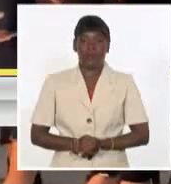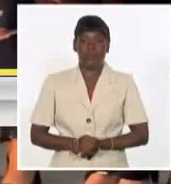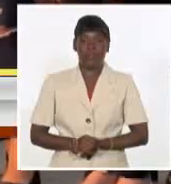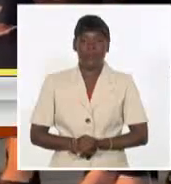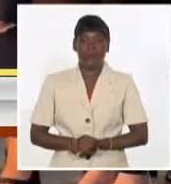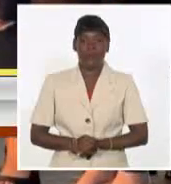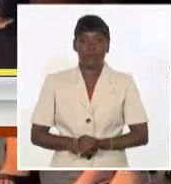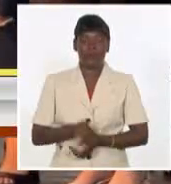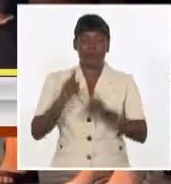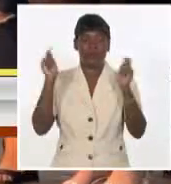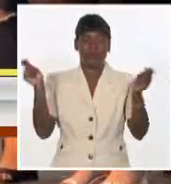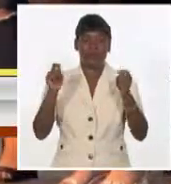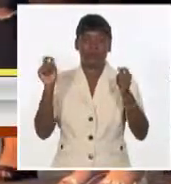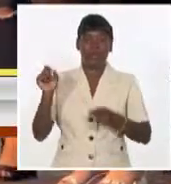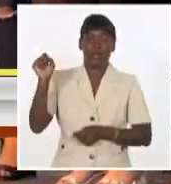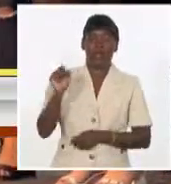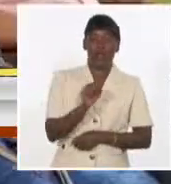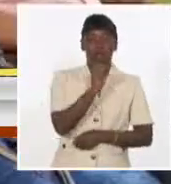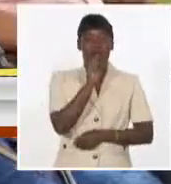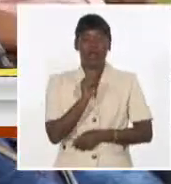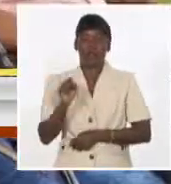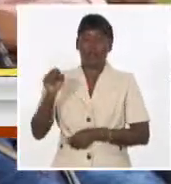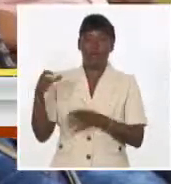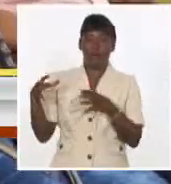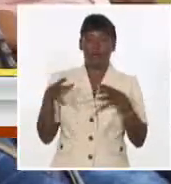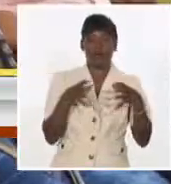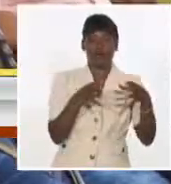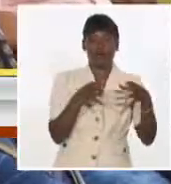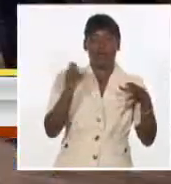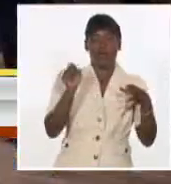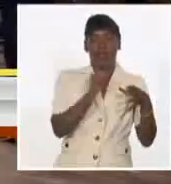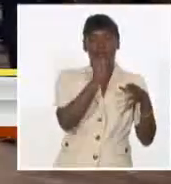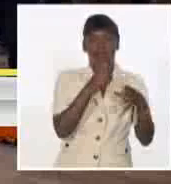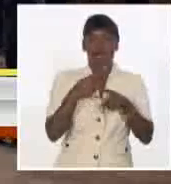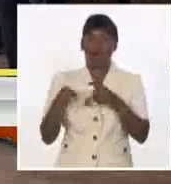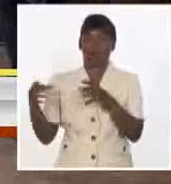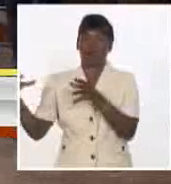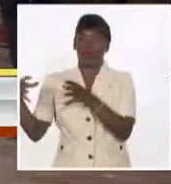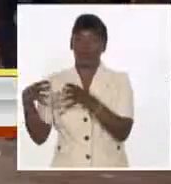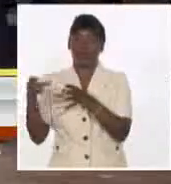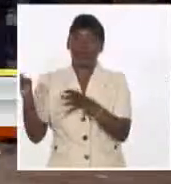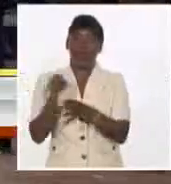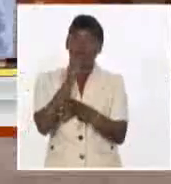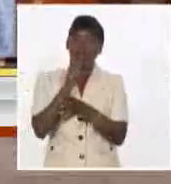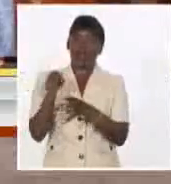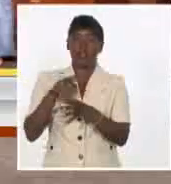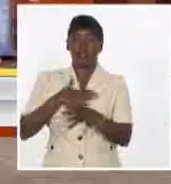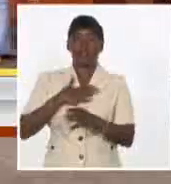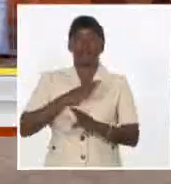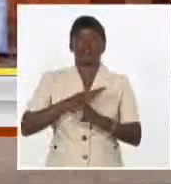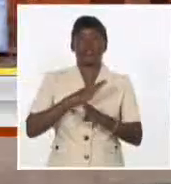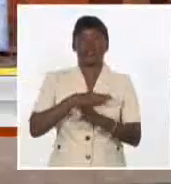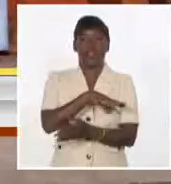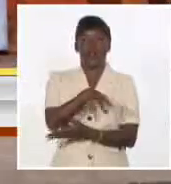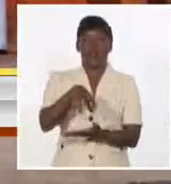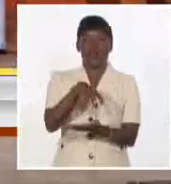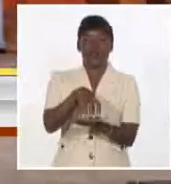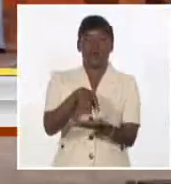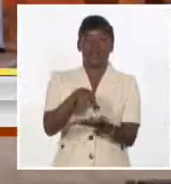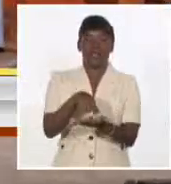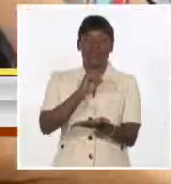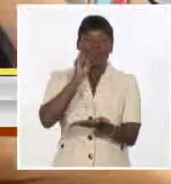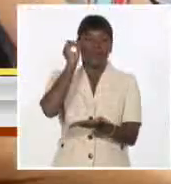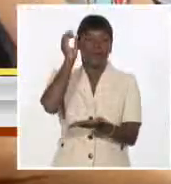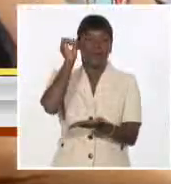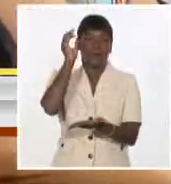El Festival de Coros es un ejercicio pensado para destacar las fortalezas de Santiago como ciudad creativa en la música